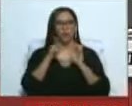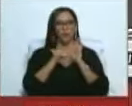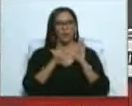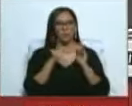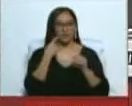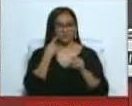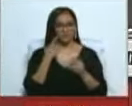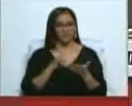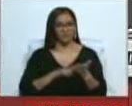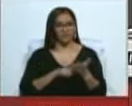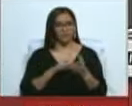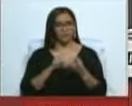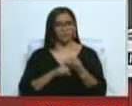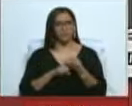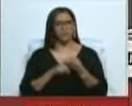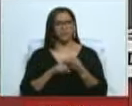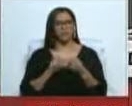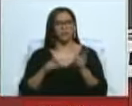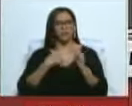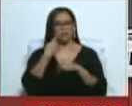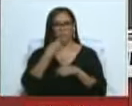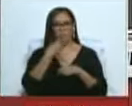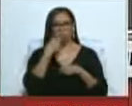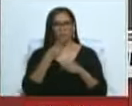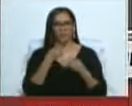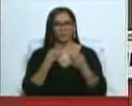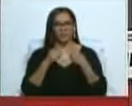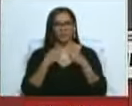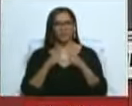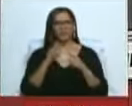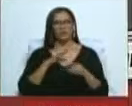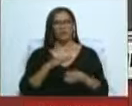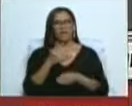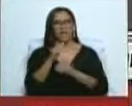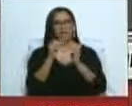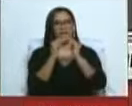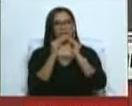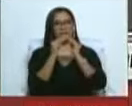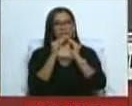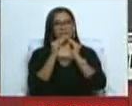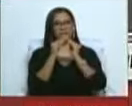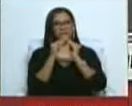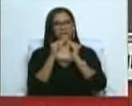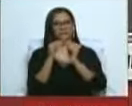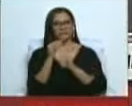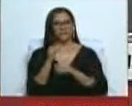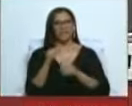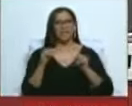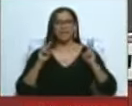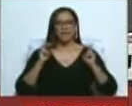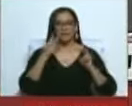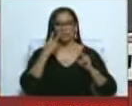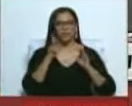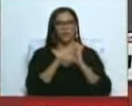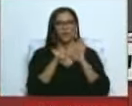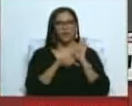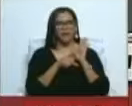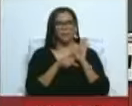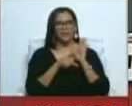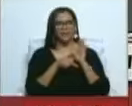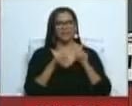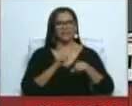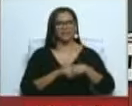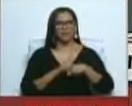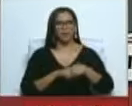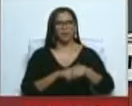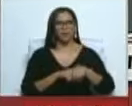Silvia? Y luego lo vemos en diferido, porque entonces estoy en la casa y es raro que yo vea un programa en tiempo